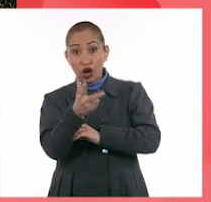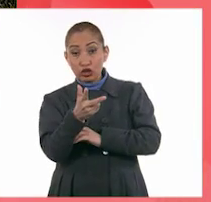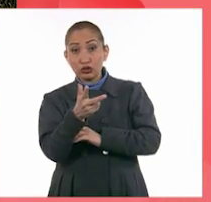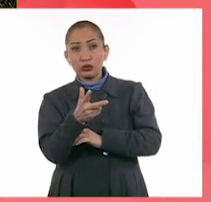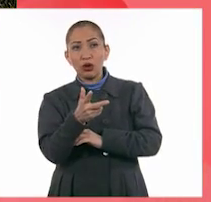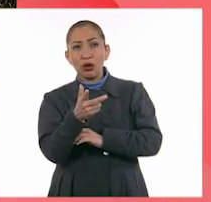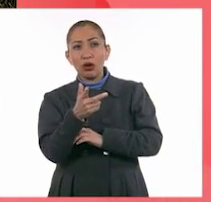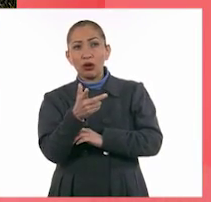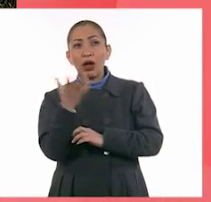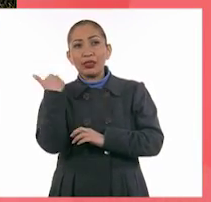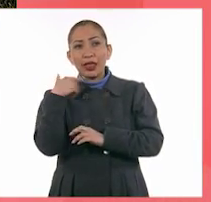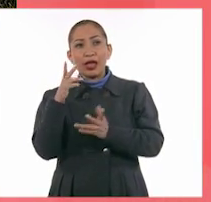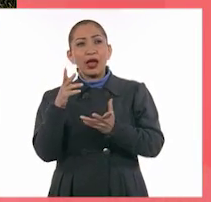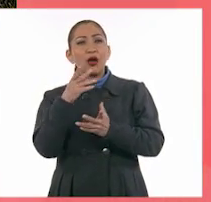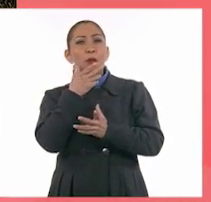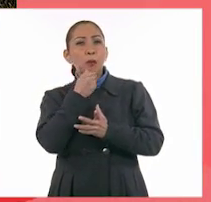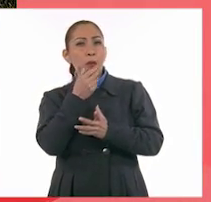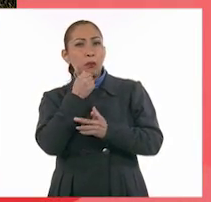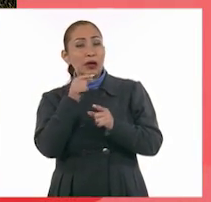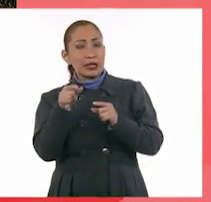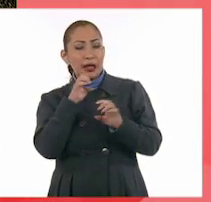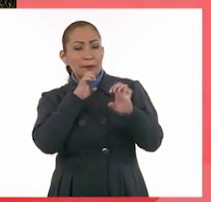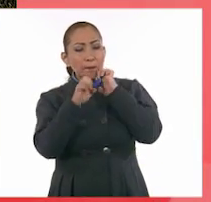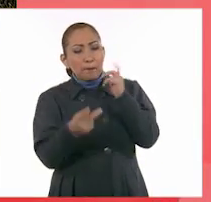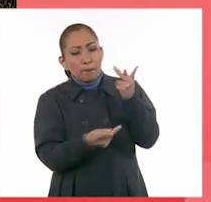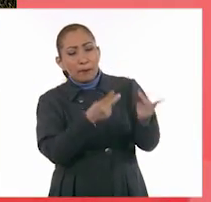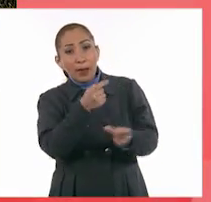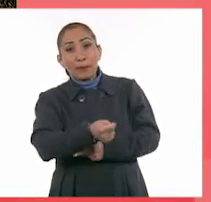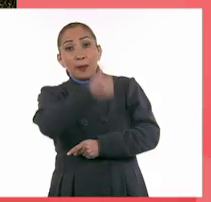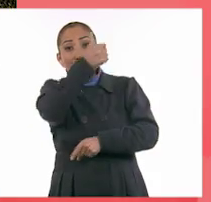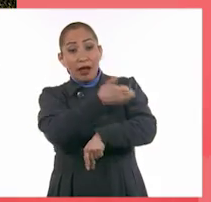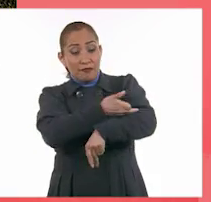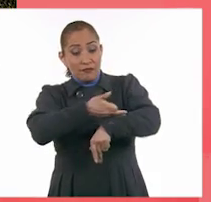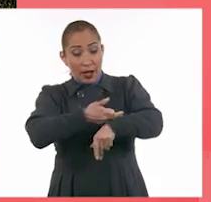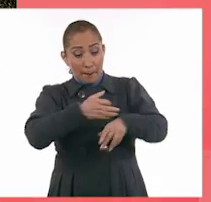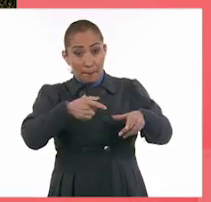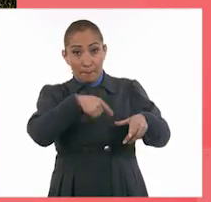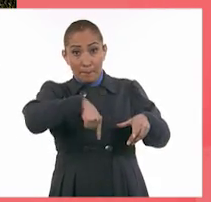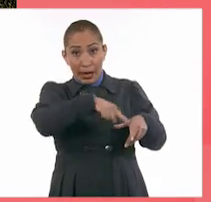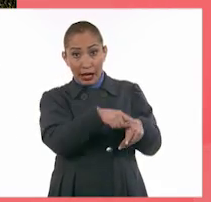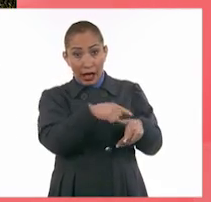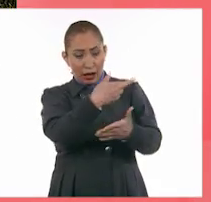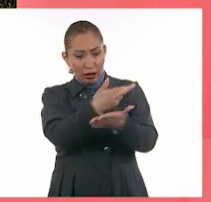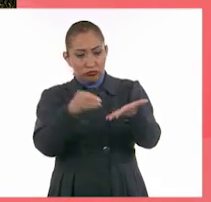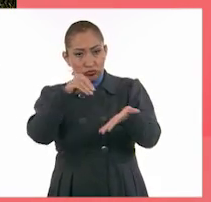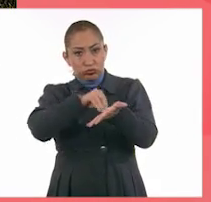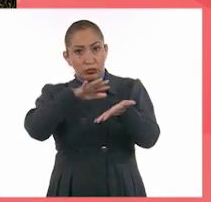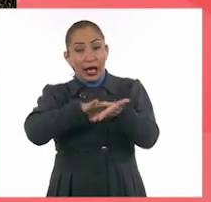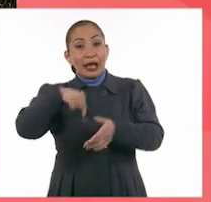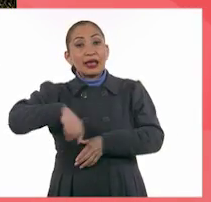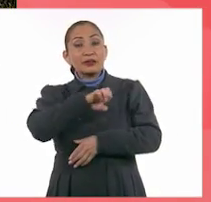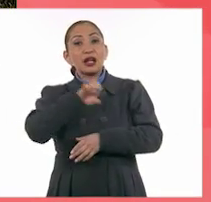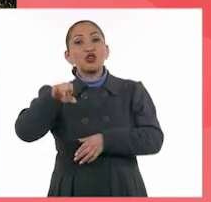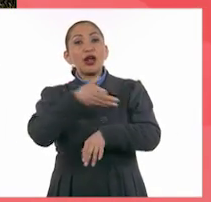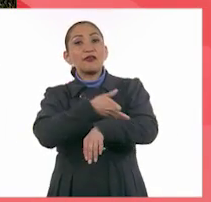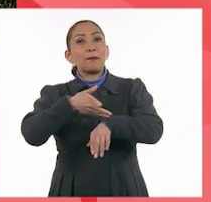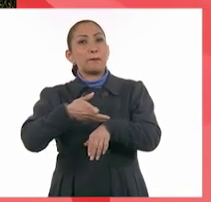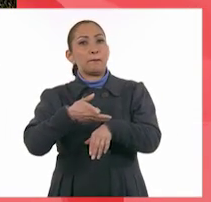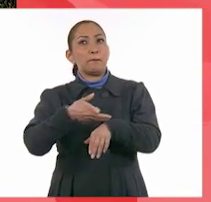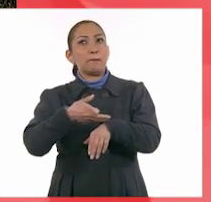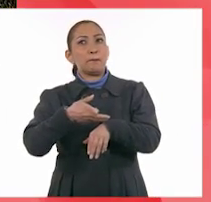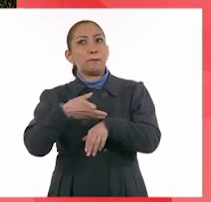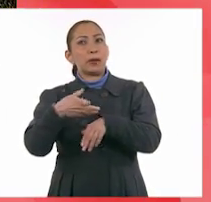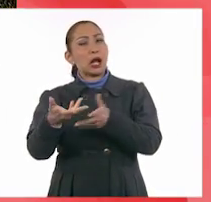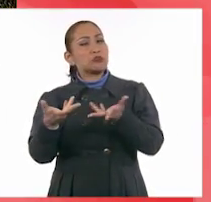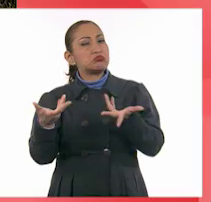entonces Manuel Clemente Rojo y entrevista a la primera familia que se registra en Ensenada, una familia que